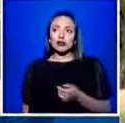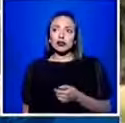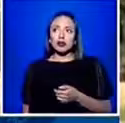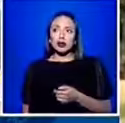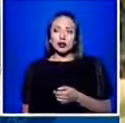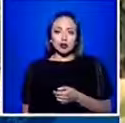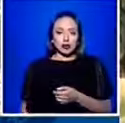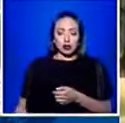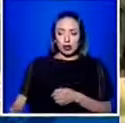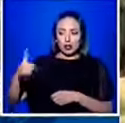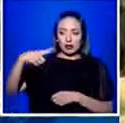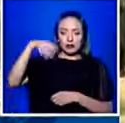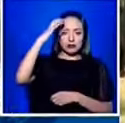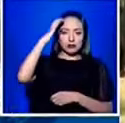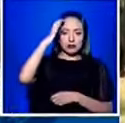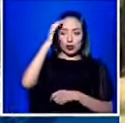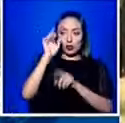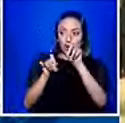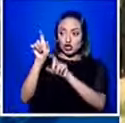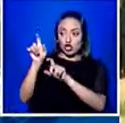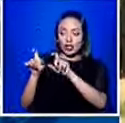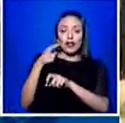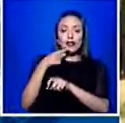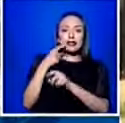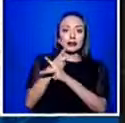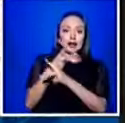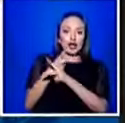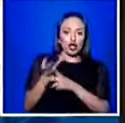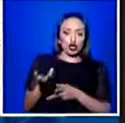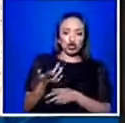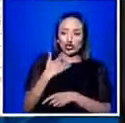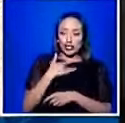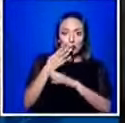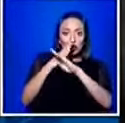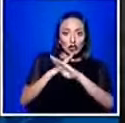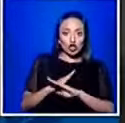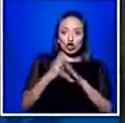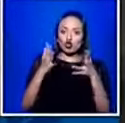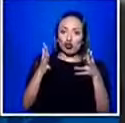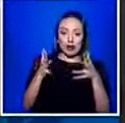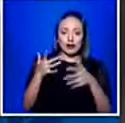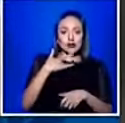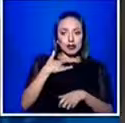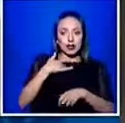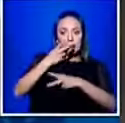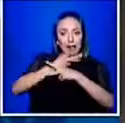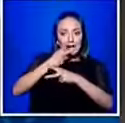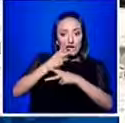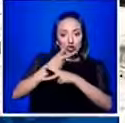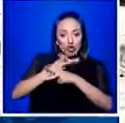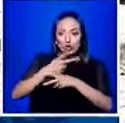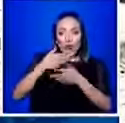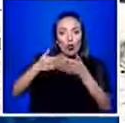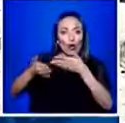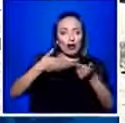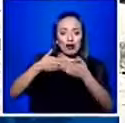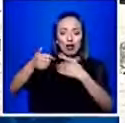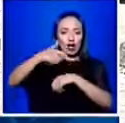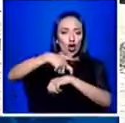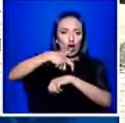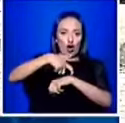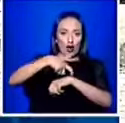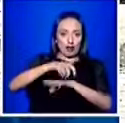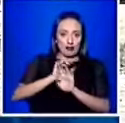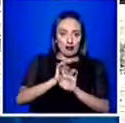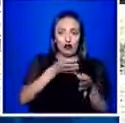principales preocupaciones es la inseguridad. Los vecinos se sienten desprotegidos y a merced de la delincuencia que los ataca a cualquier hora y de